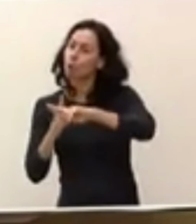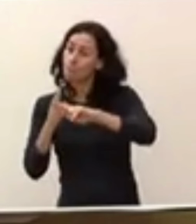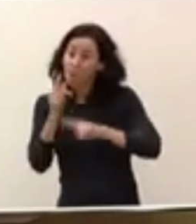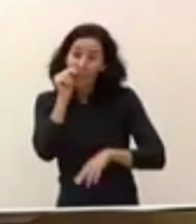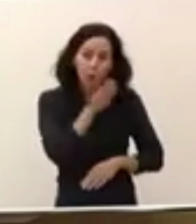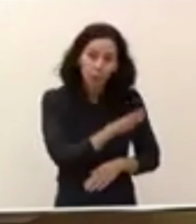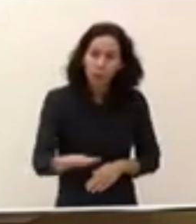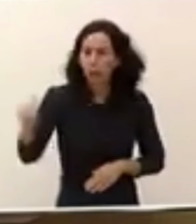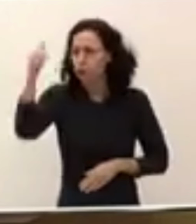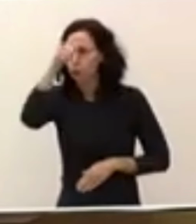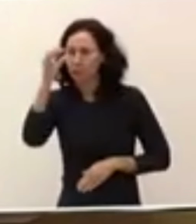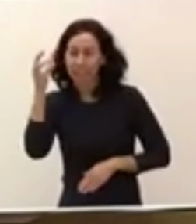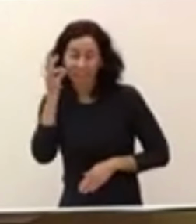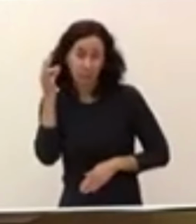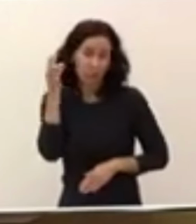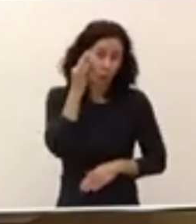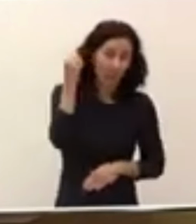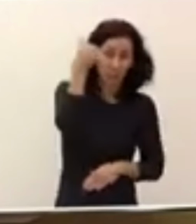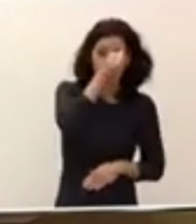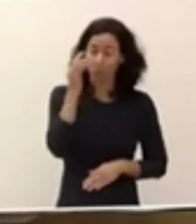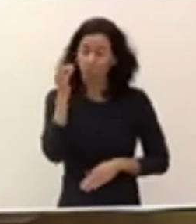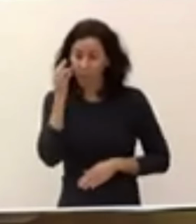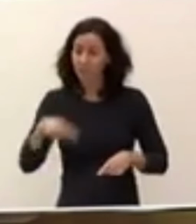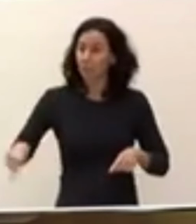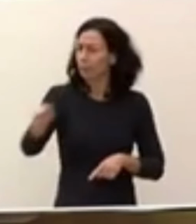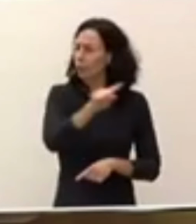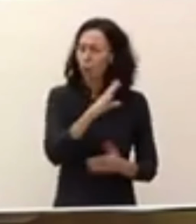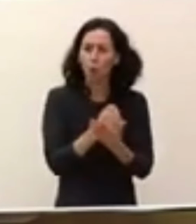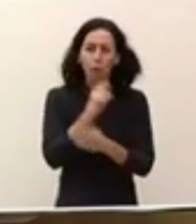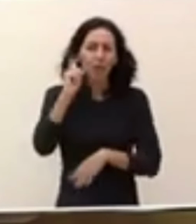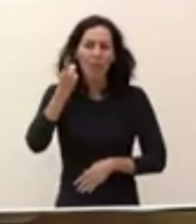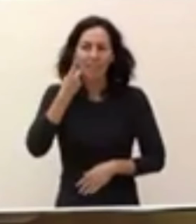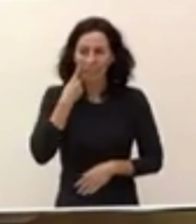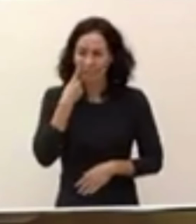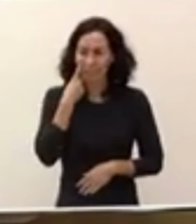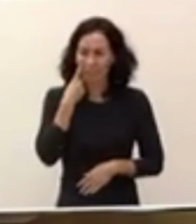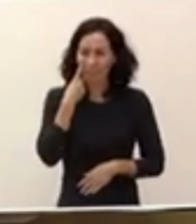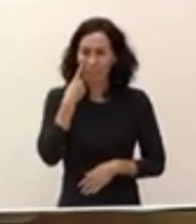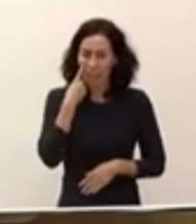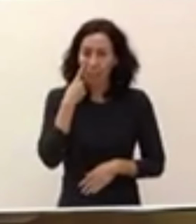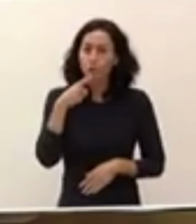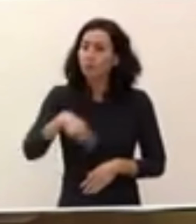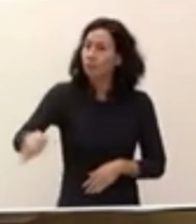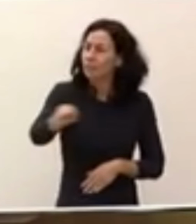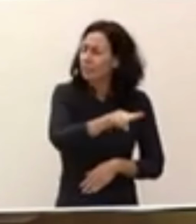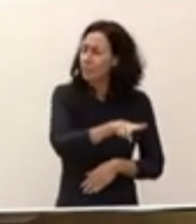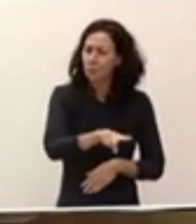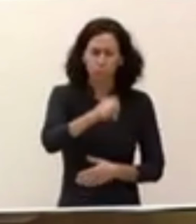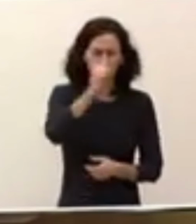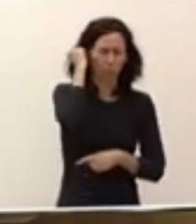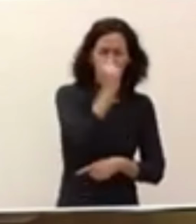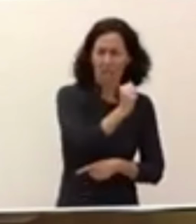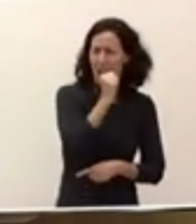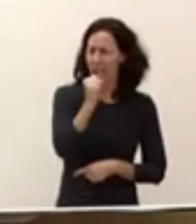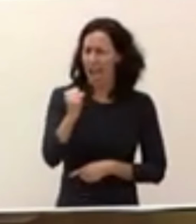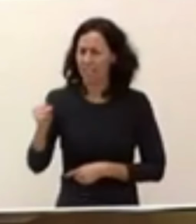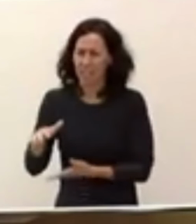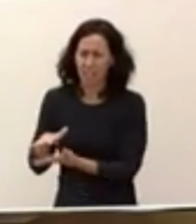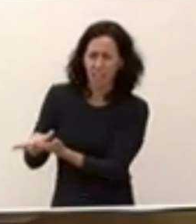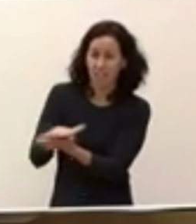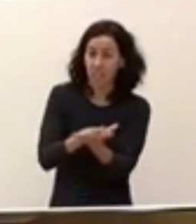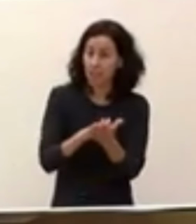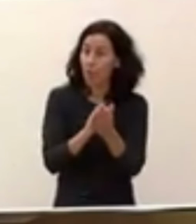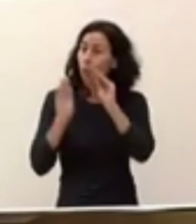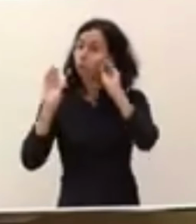ser identificados y que han sido brutalmente asesinados por el Estado terrorista de Israel. Presidente, ese vídeo